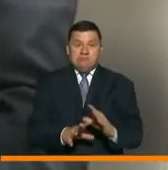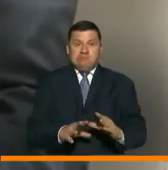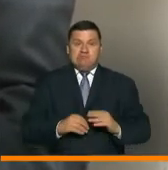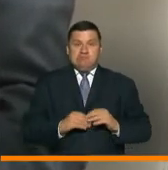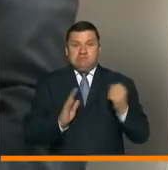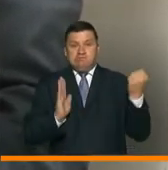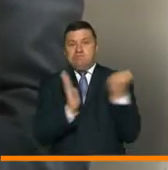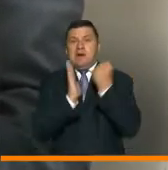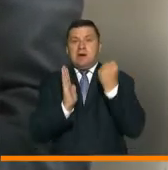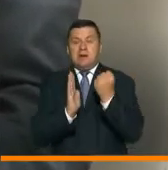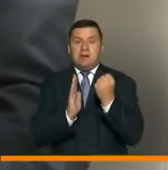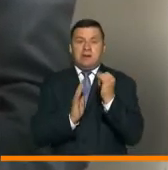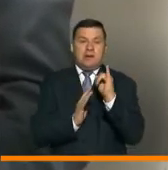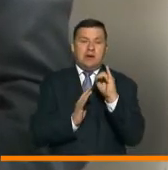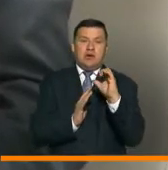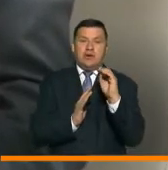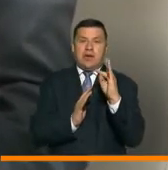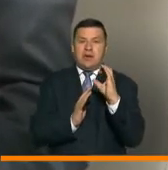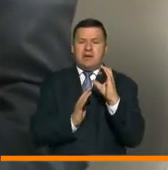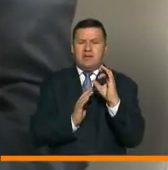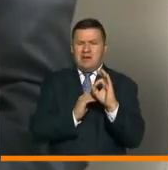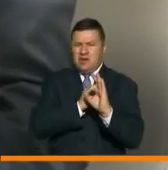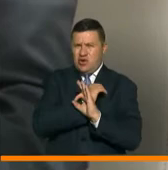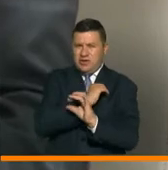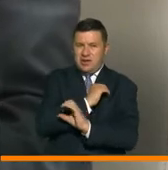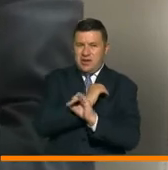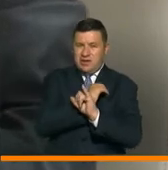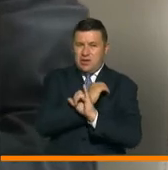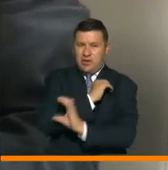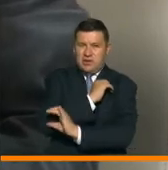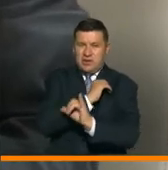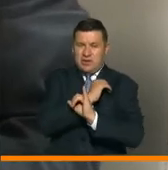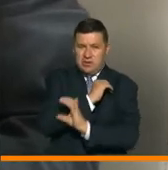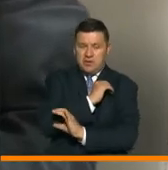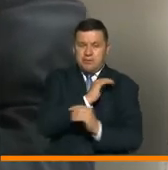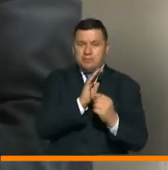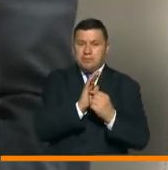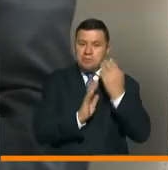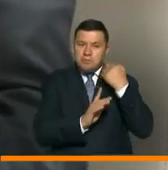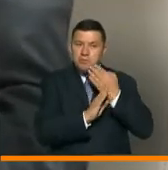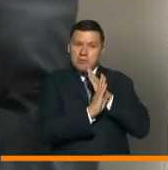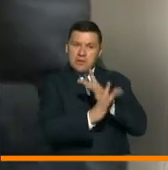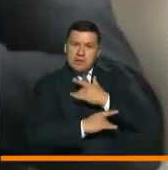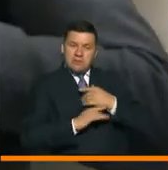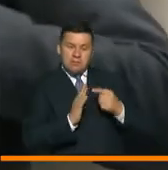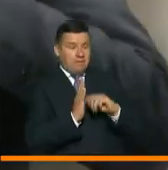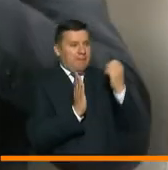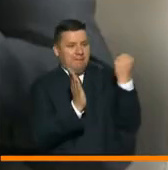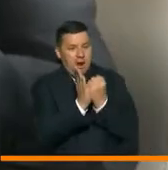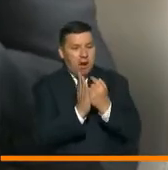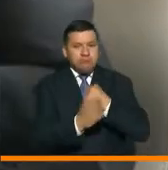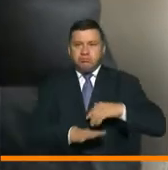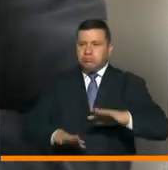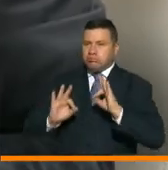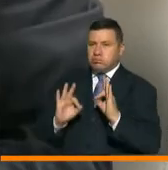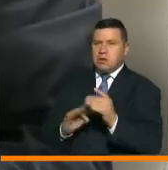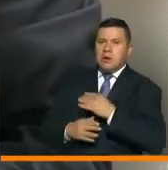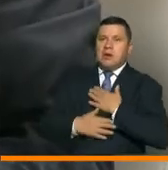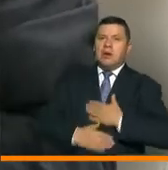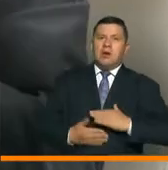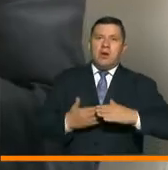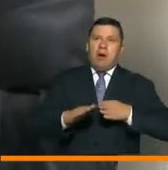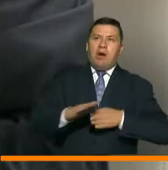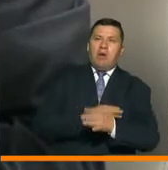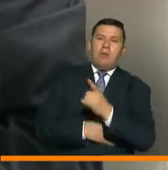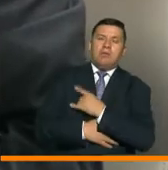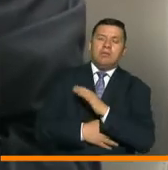el sello ICONTEC de operaciones bioseguras hace un par de meses, y eso le da tranquilidad a nuestra